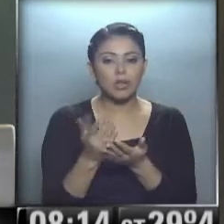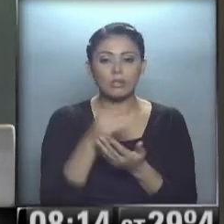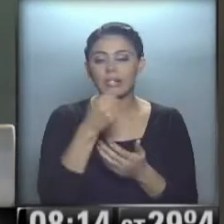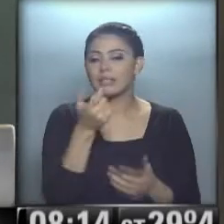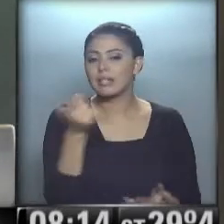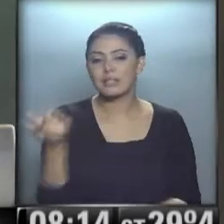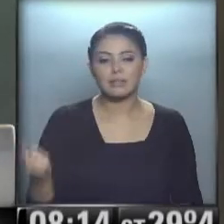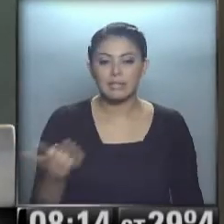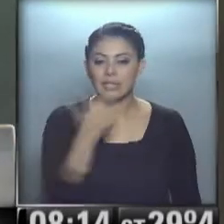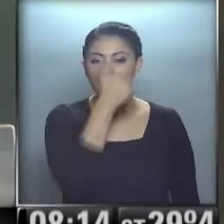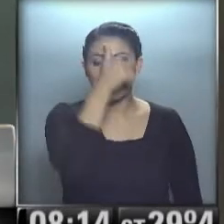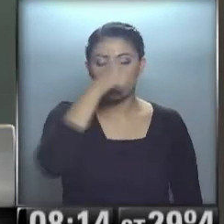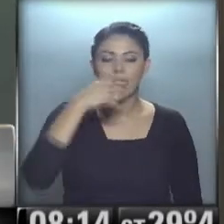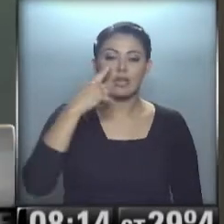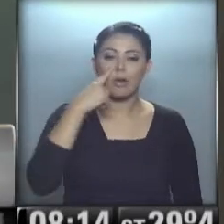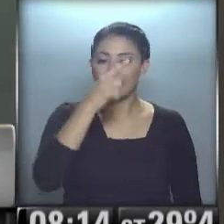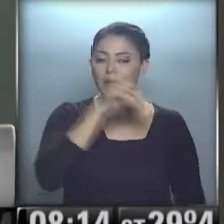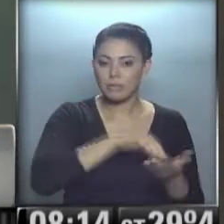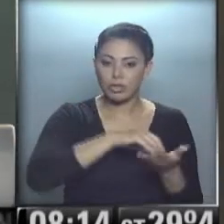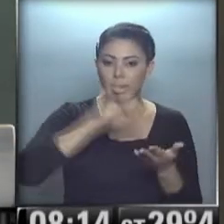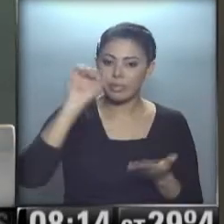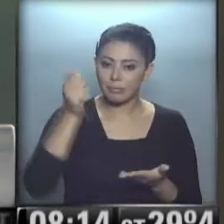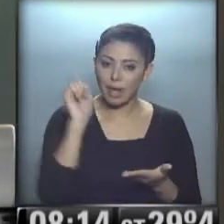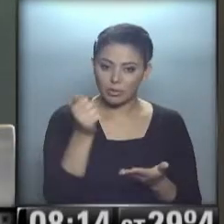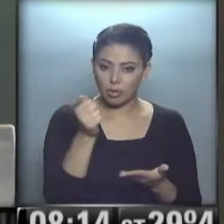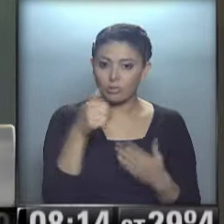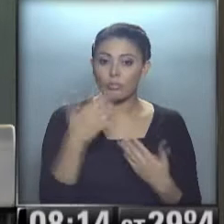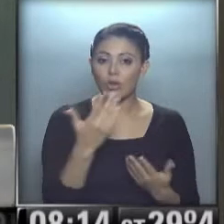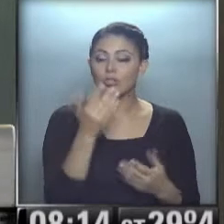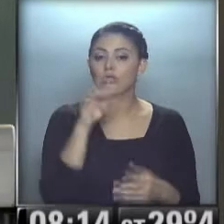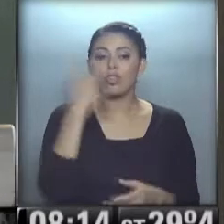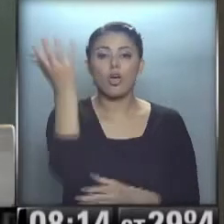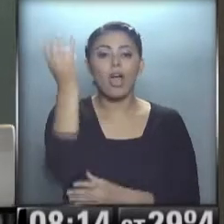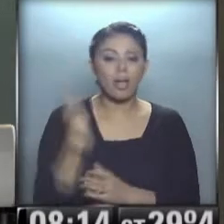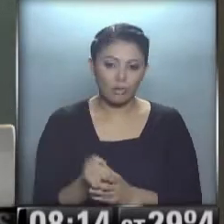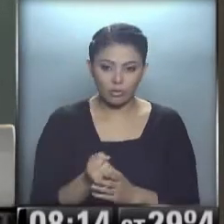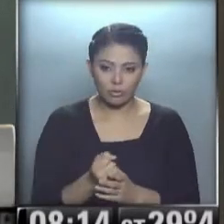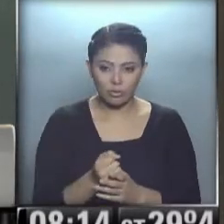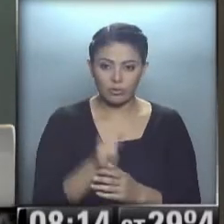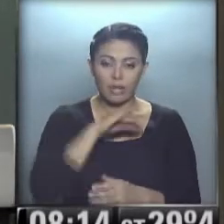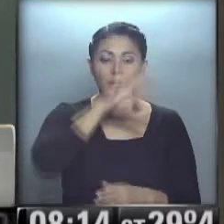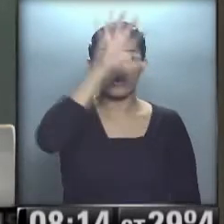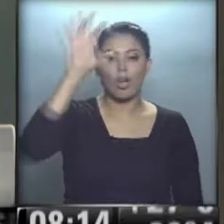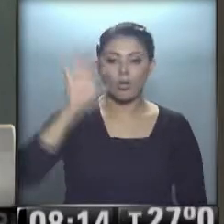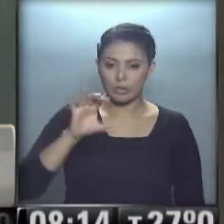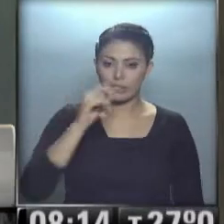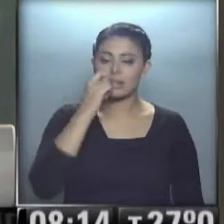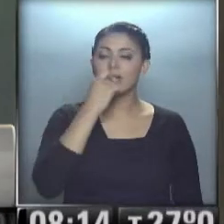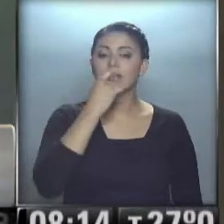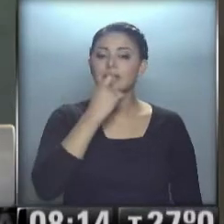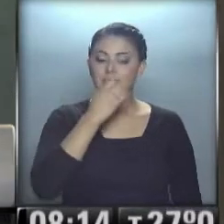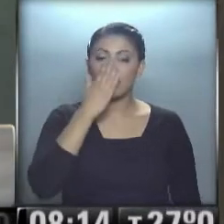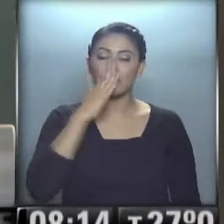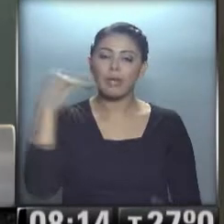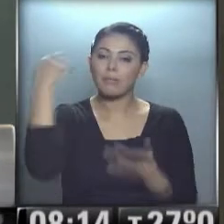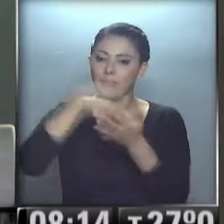casi 65 mil millones de pesos y en consecuencia el ahorro neto para las jurisdicciones provinciales, independientemente de la compensación y de